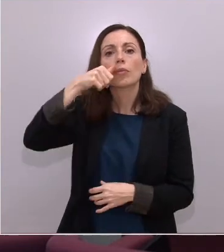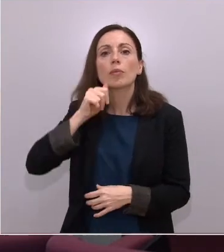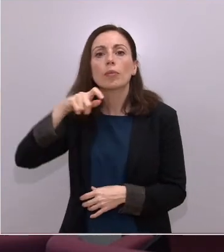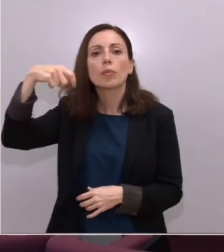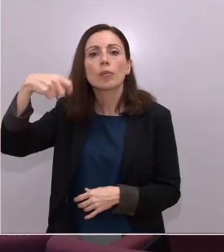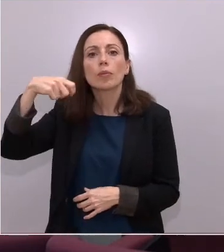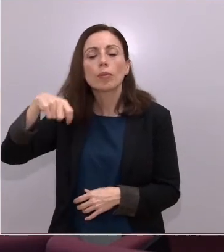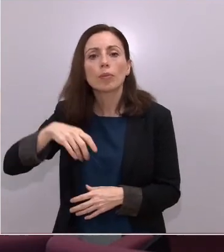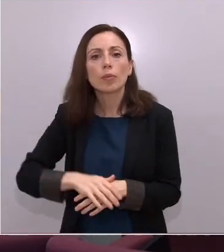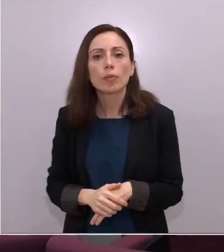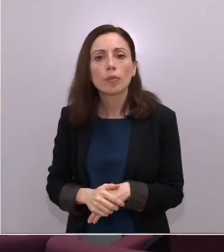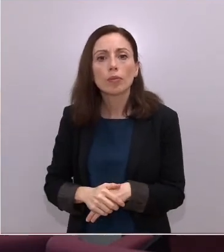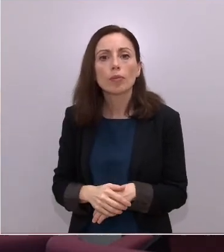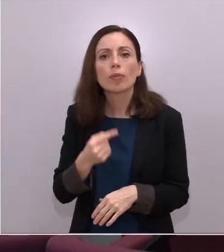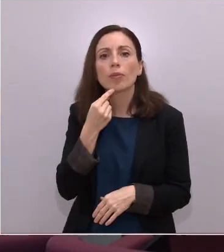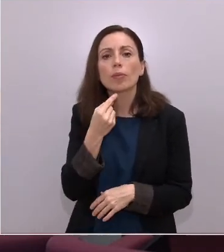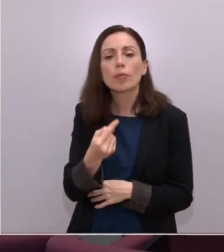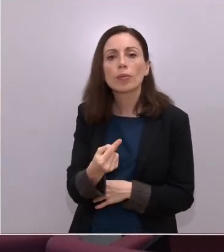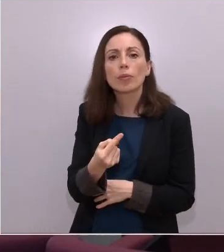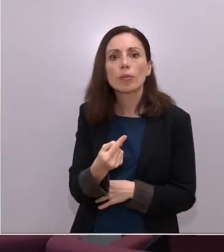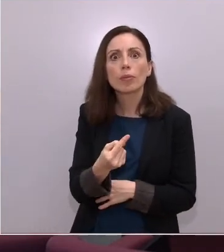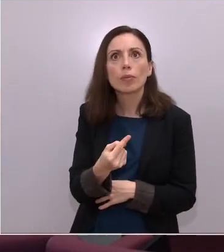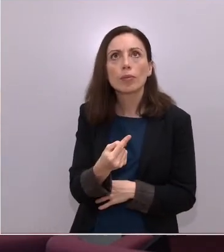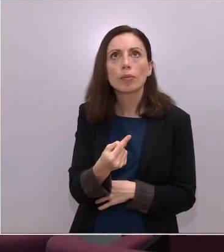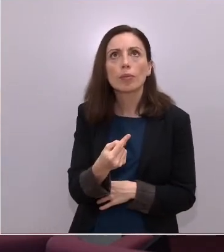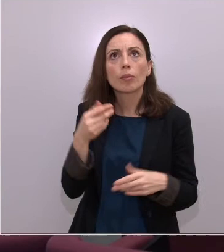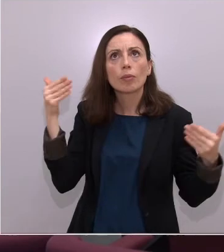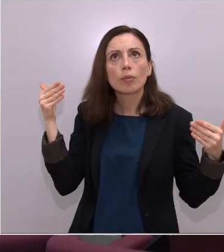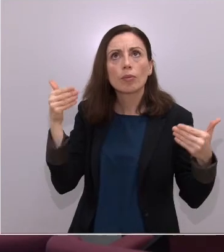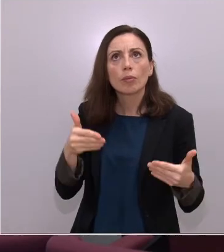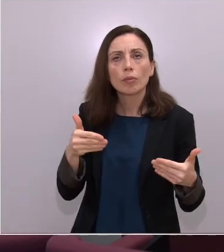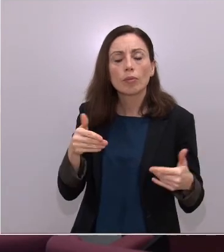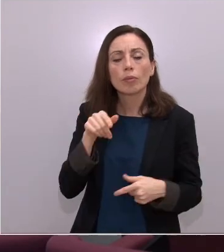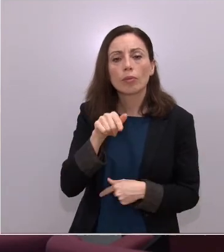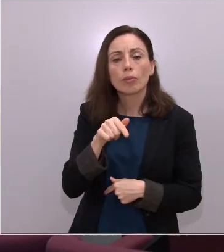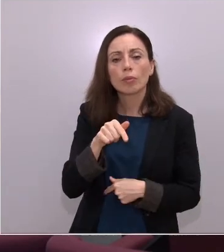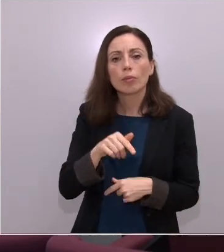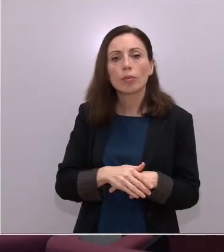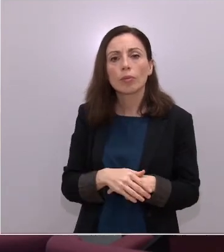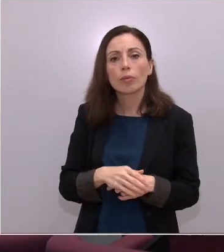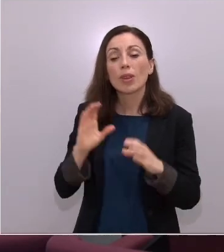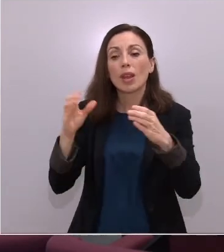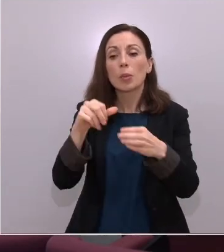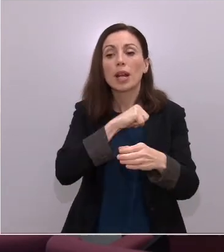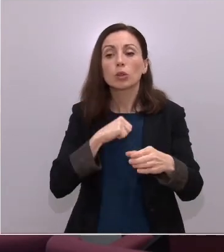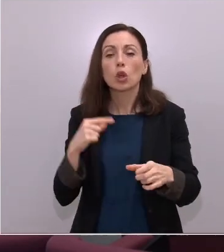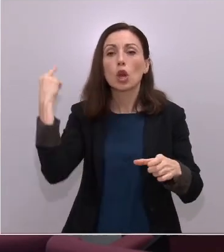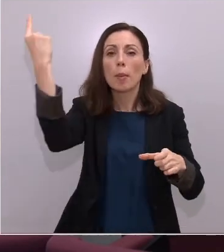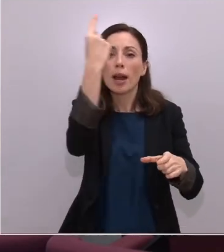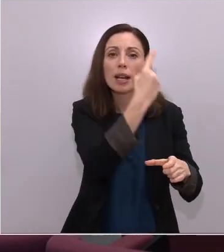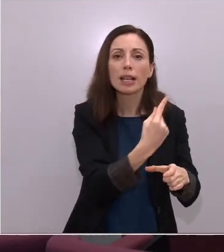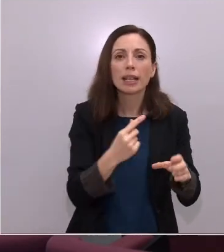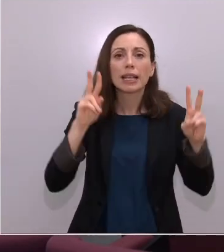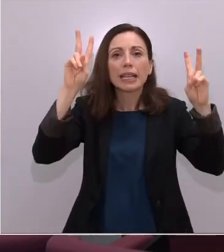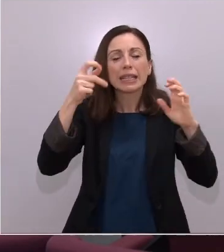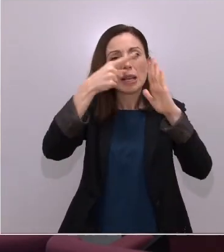ha confirmado en algún punto los pormenores de cómo van a tener en cuenta las comunidades autónomas en estas